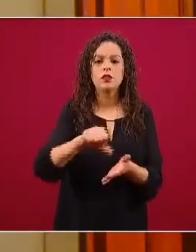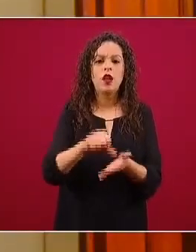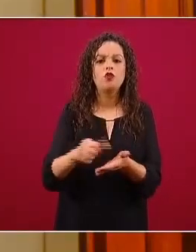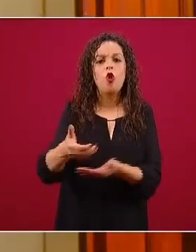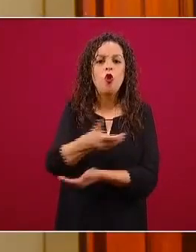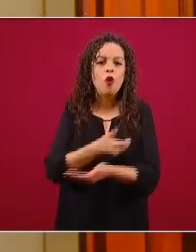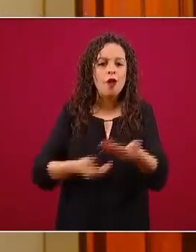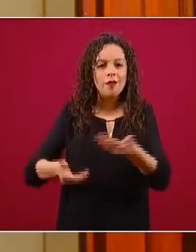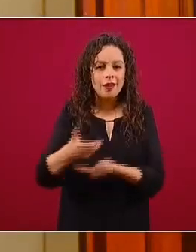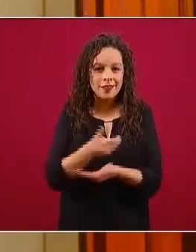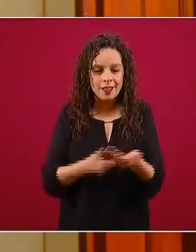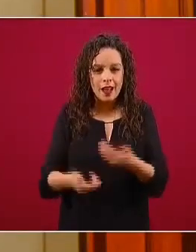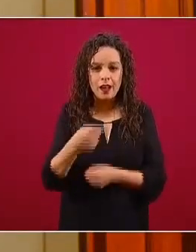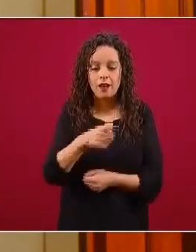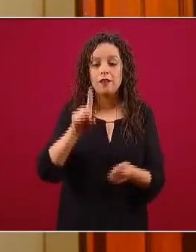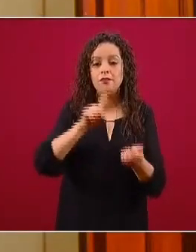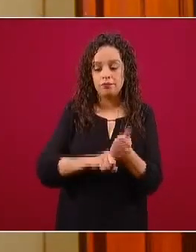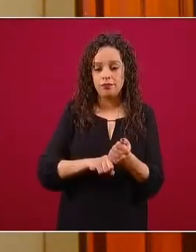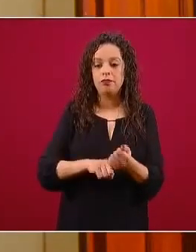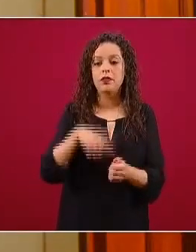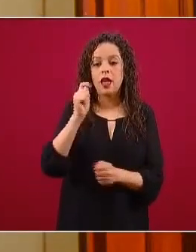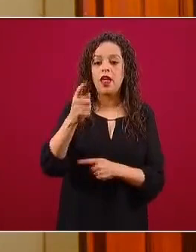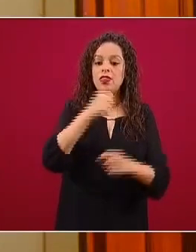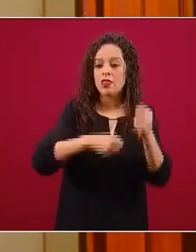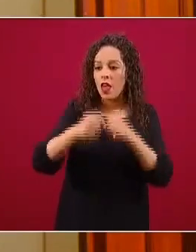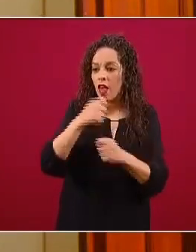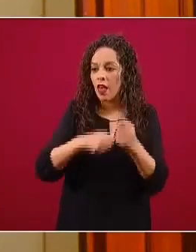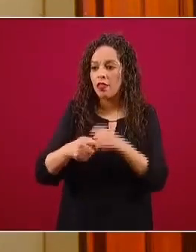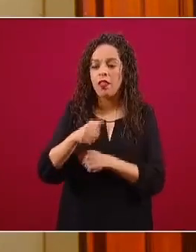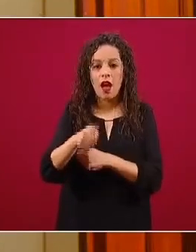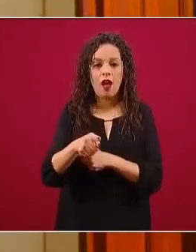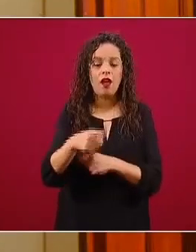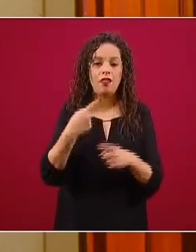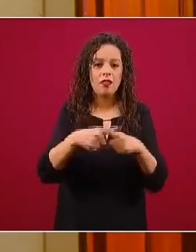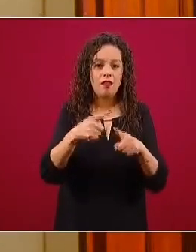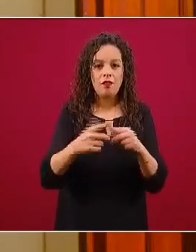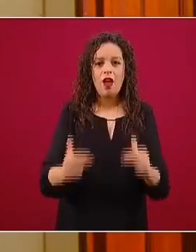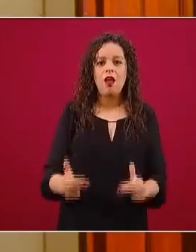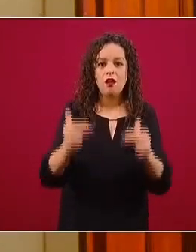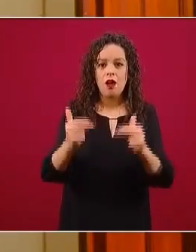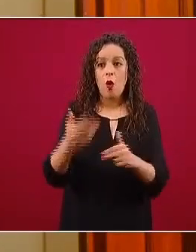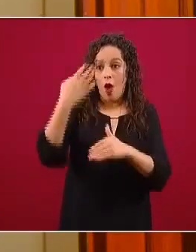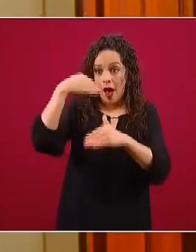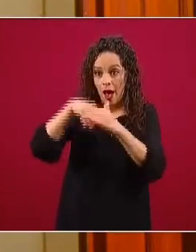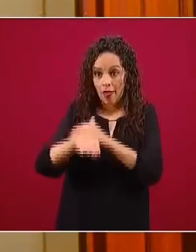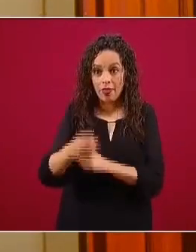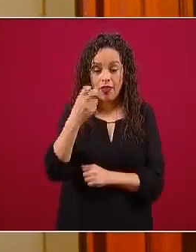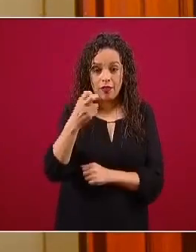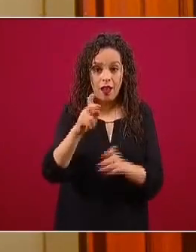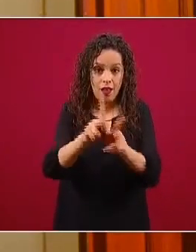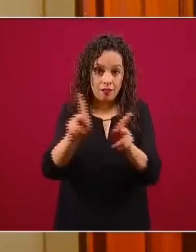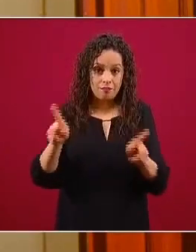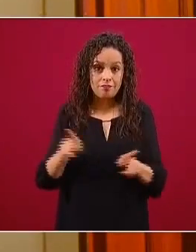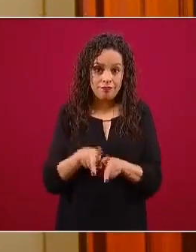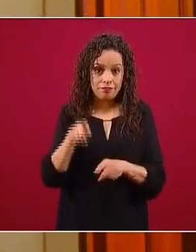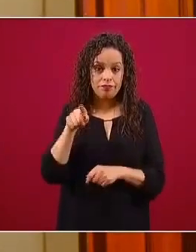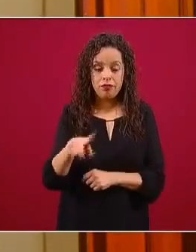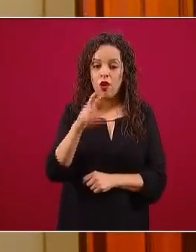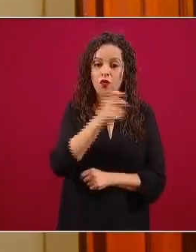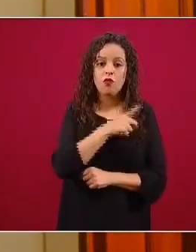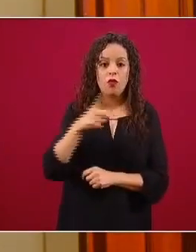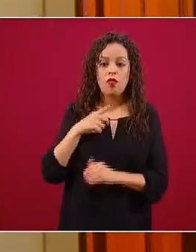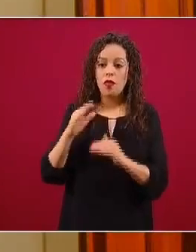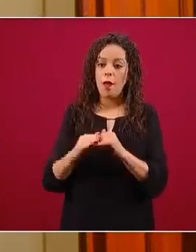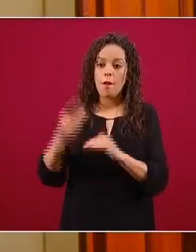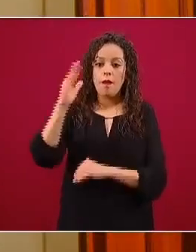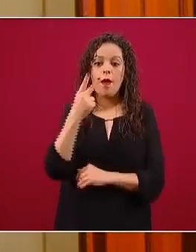es para cada uno de los locales, tiendas o comercios que se encuentran al interior del centro comercial, es decir, no debe de haber más de un